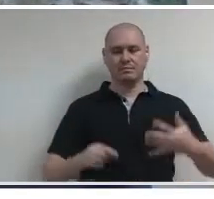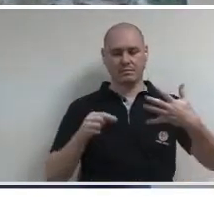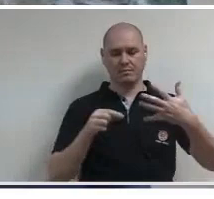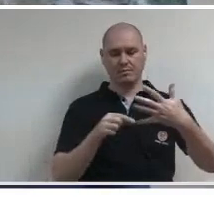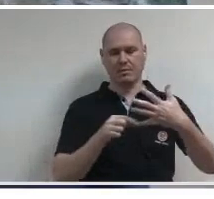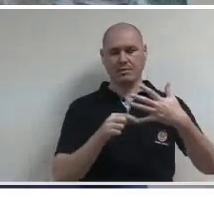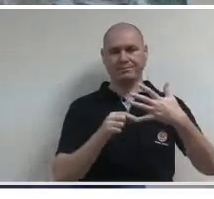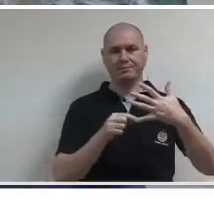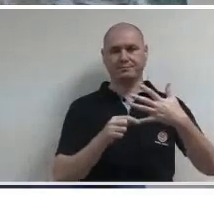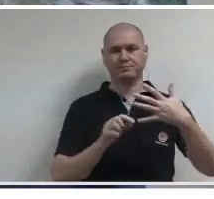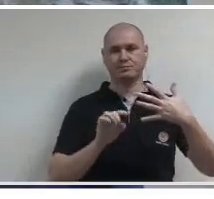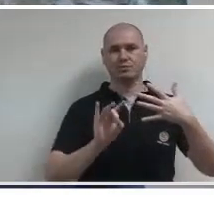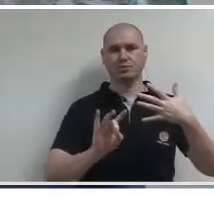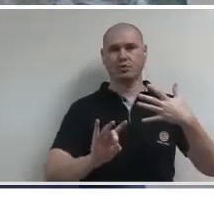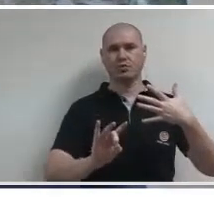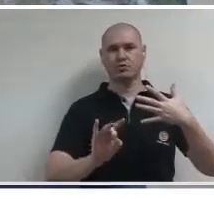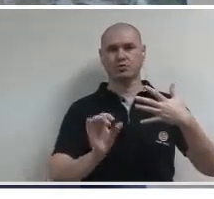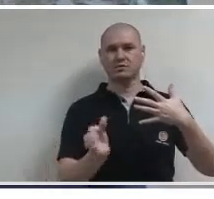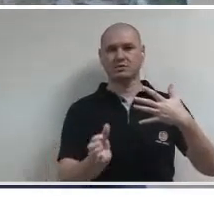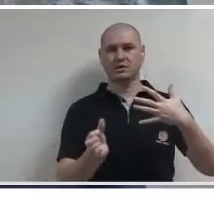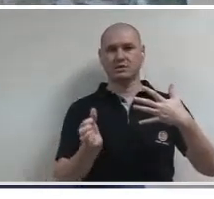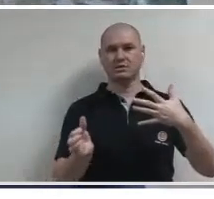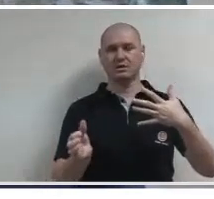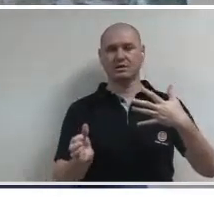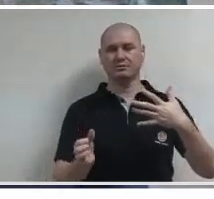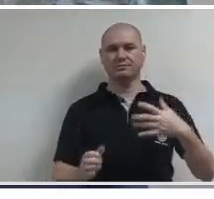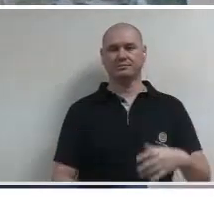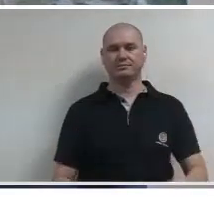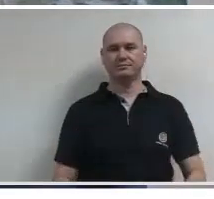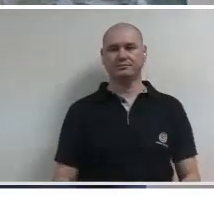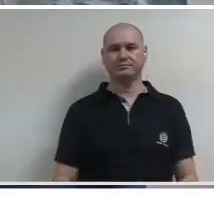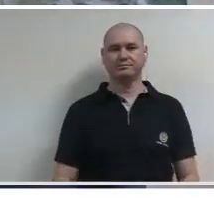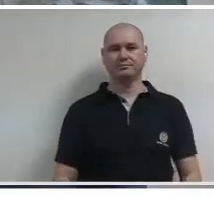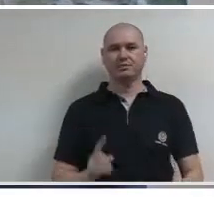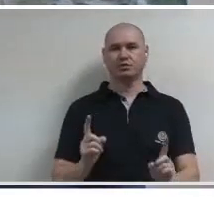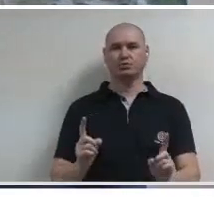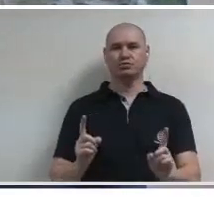Cocuatía. Acción número 866/20.